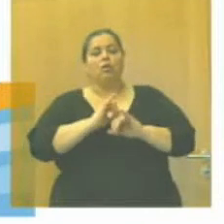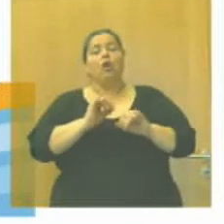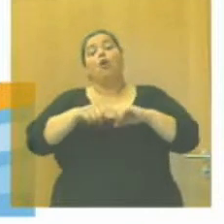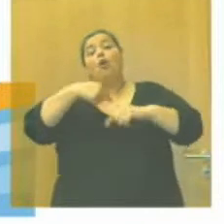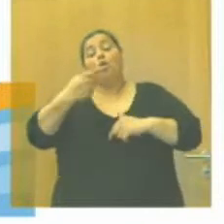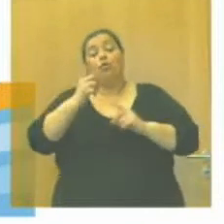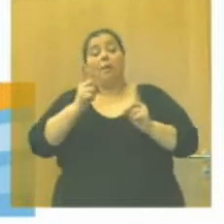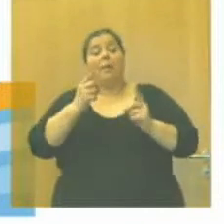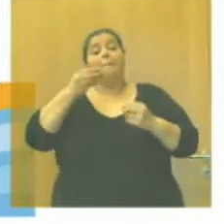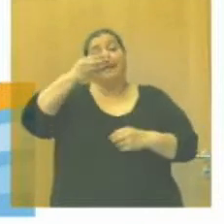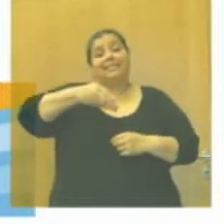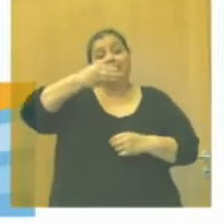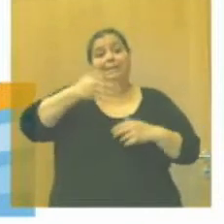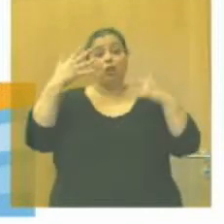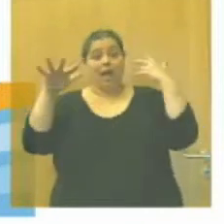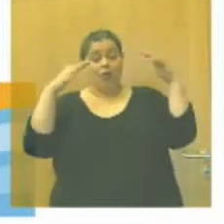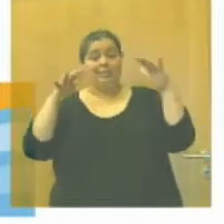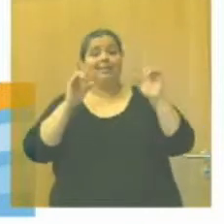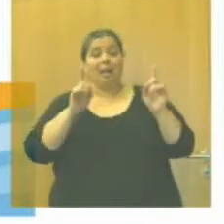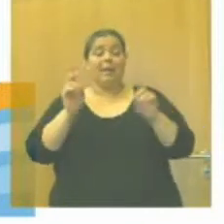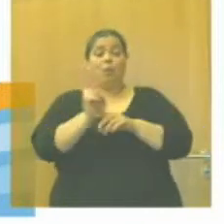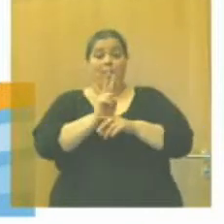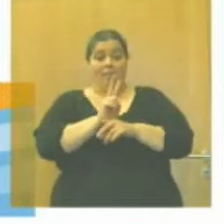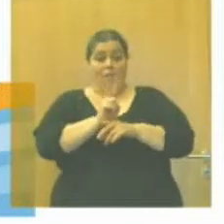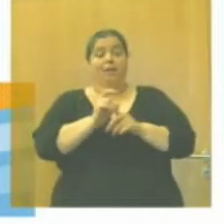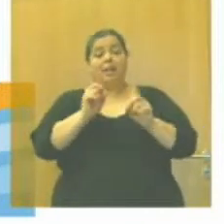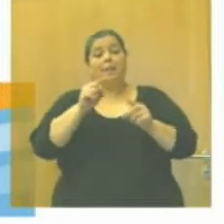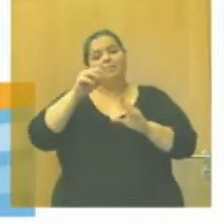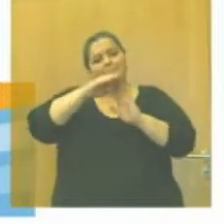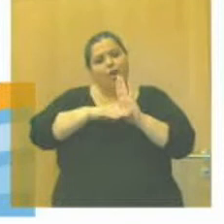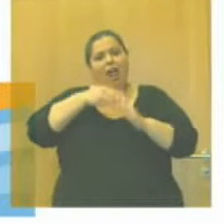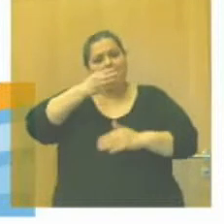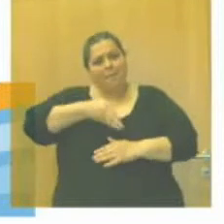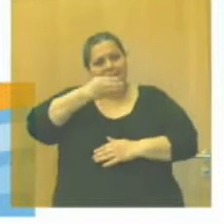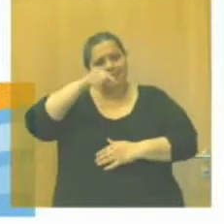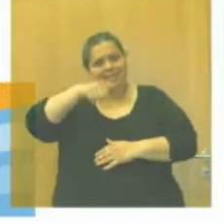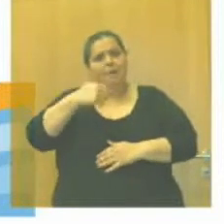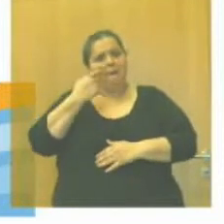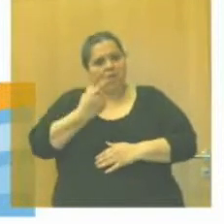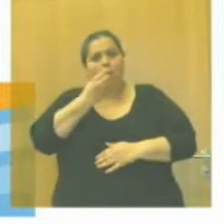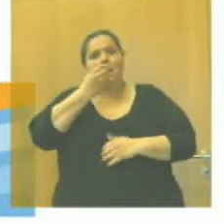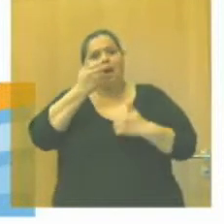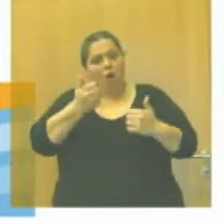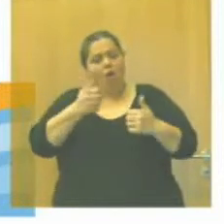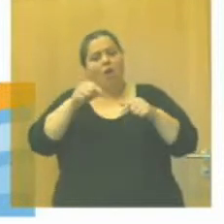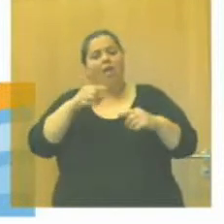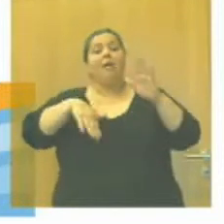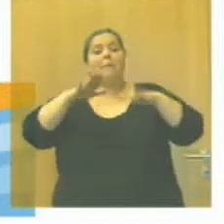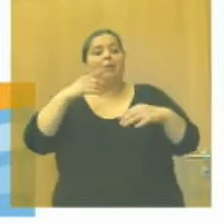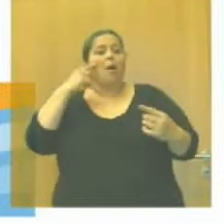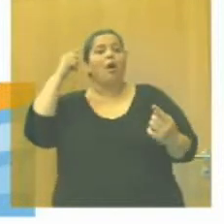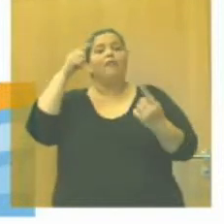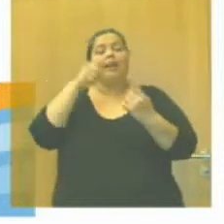en este tipo de programa han visto una mejora según los objetivos de cada